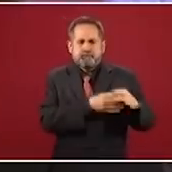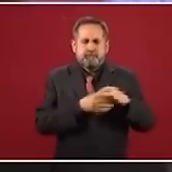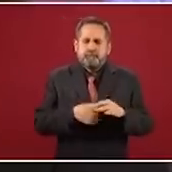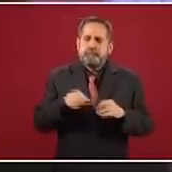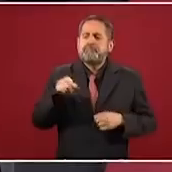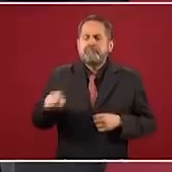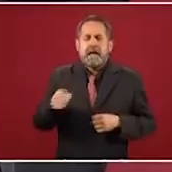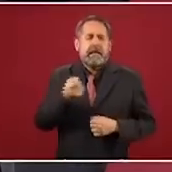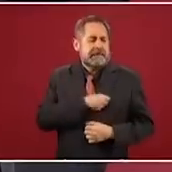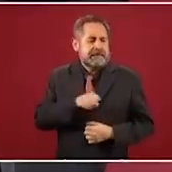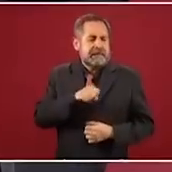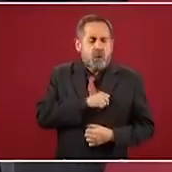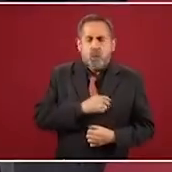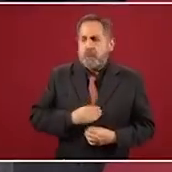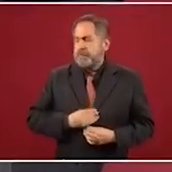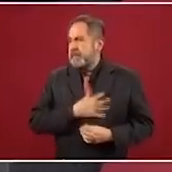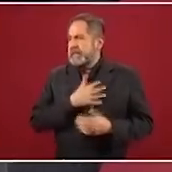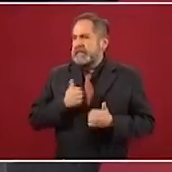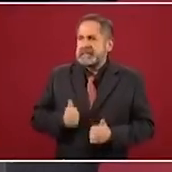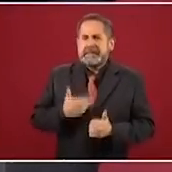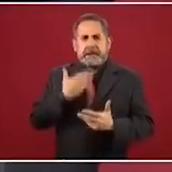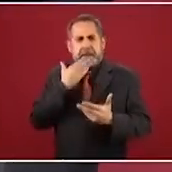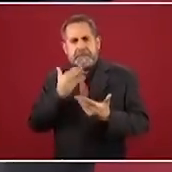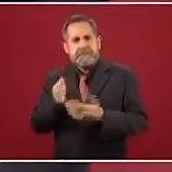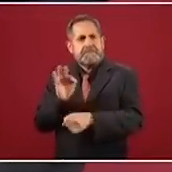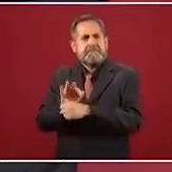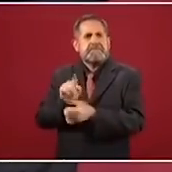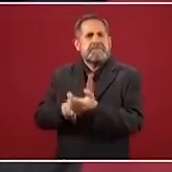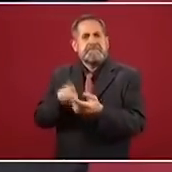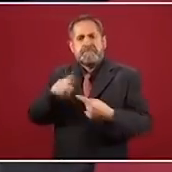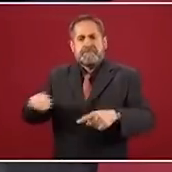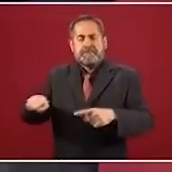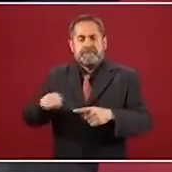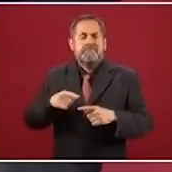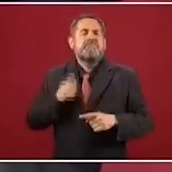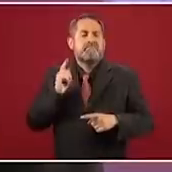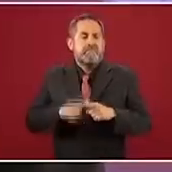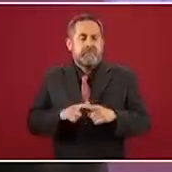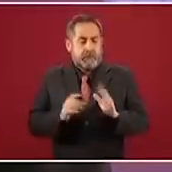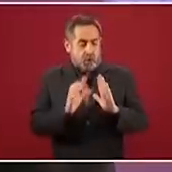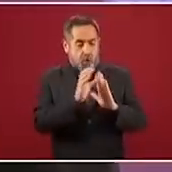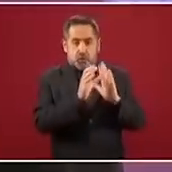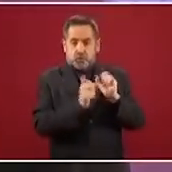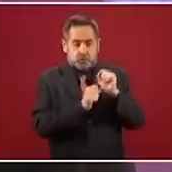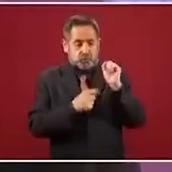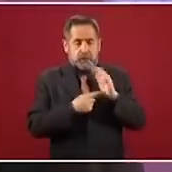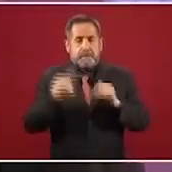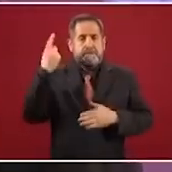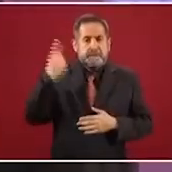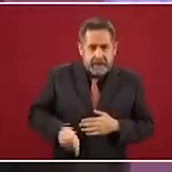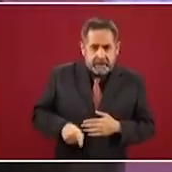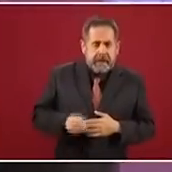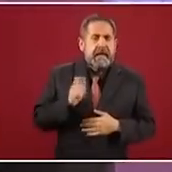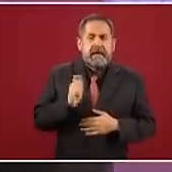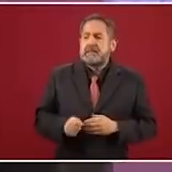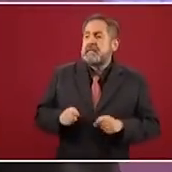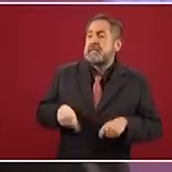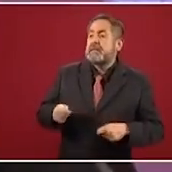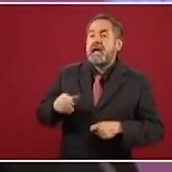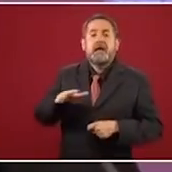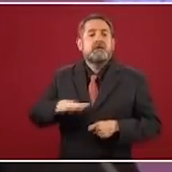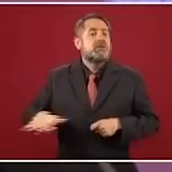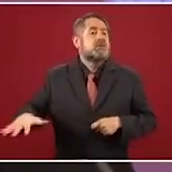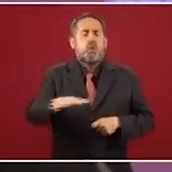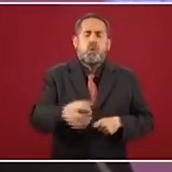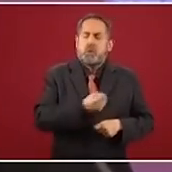bienestar, y estamos atendiendo directamente el mandato constitucional de garantizar la protección de